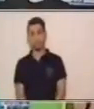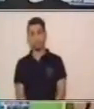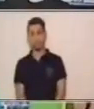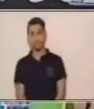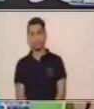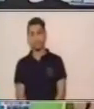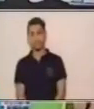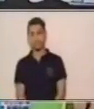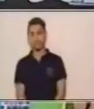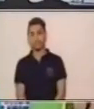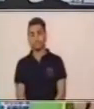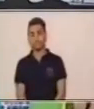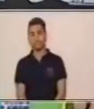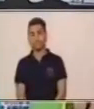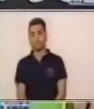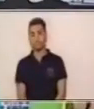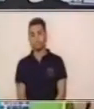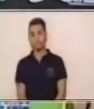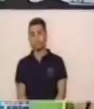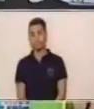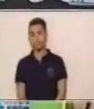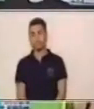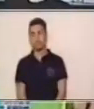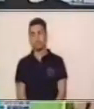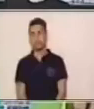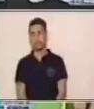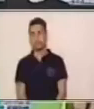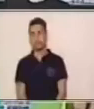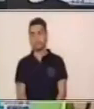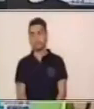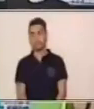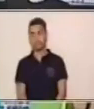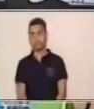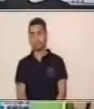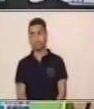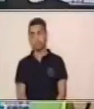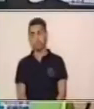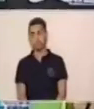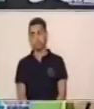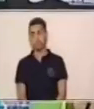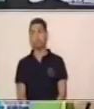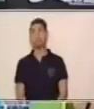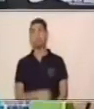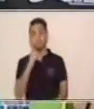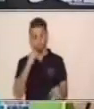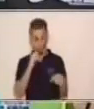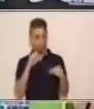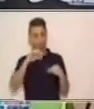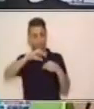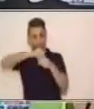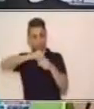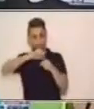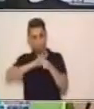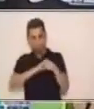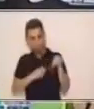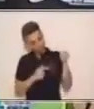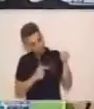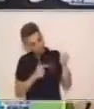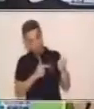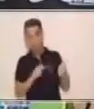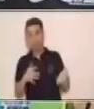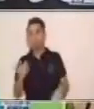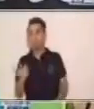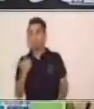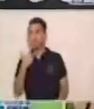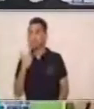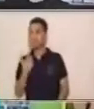nuestra siguiente fracción. No tiene nada. La tiene en la parte de adentro. Y